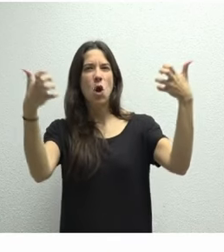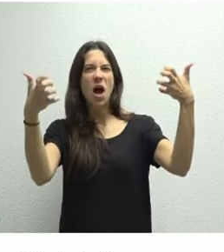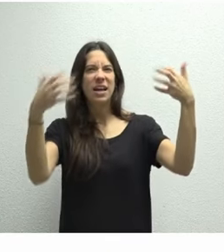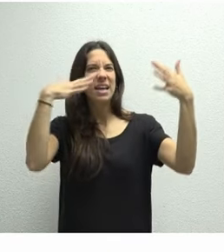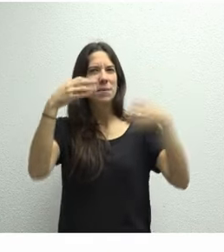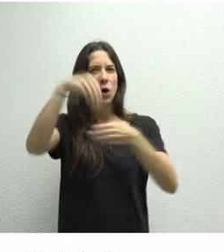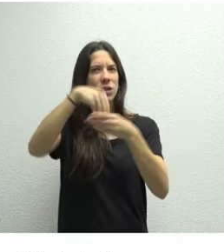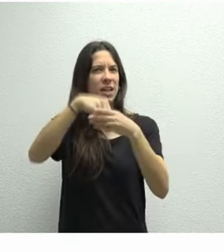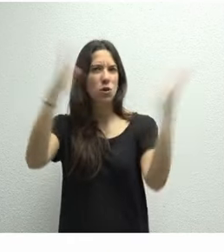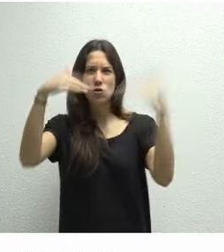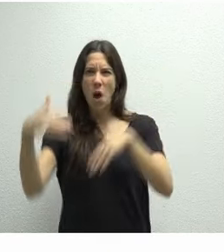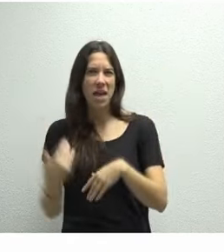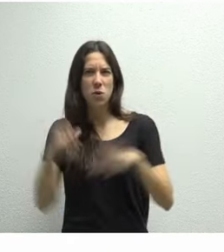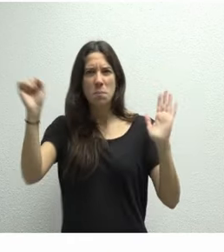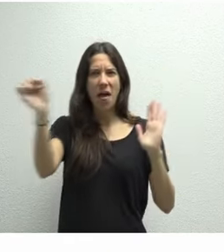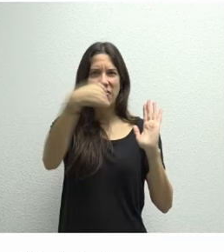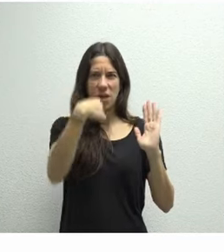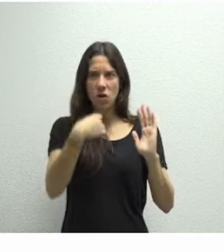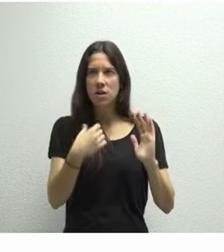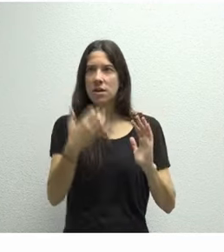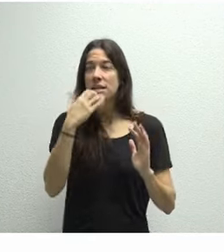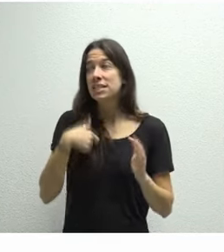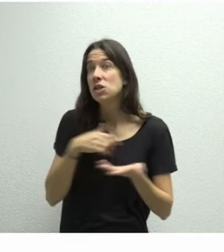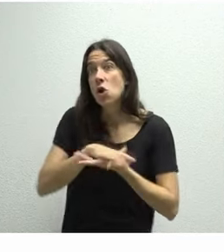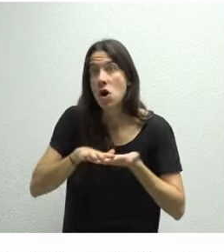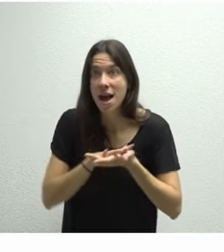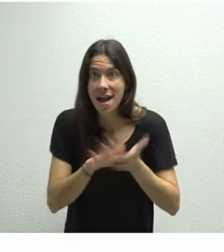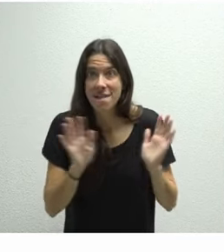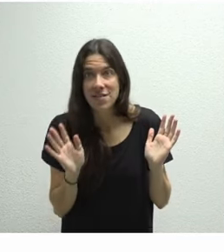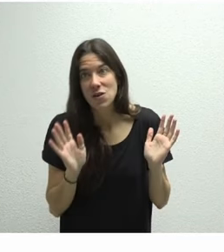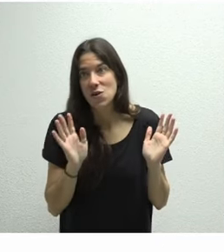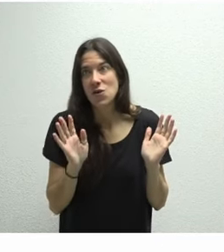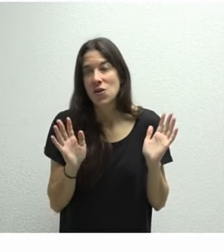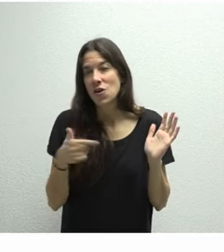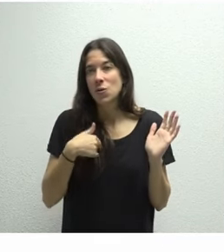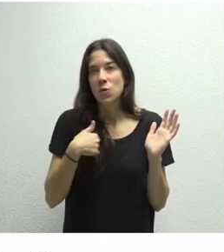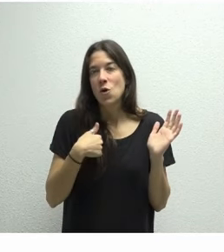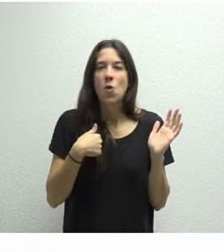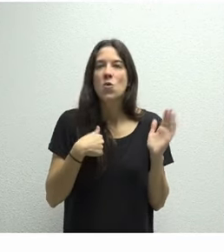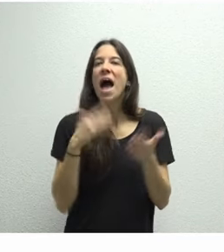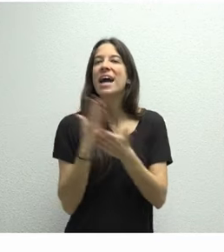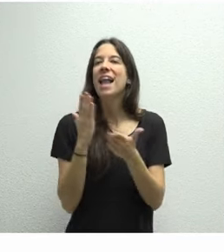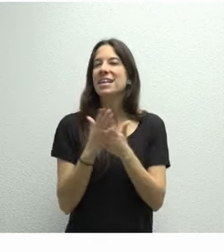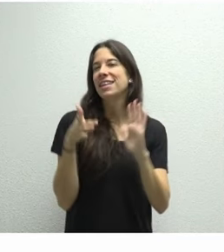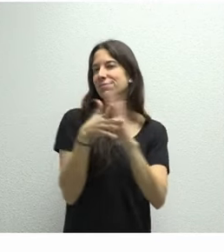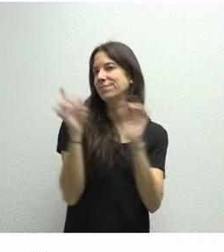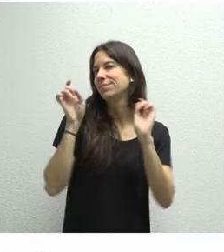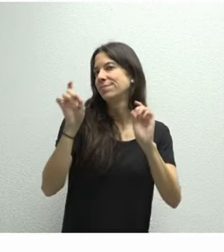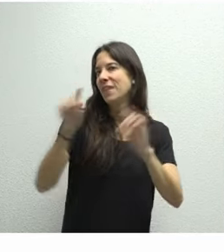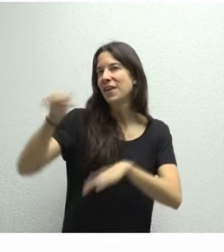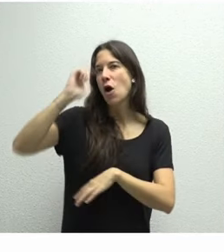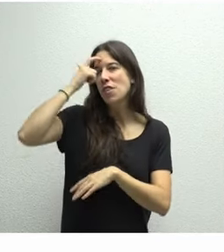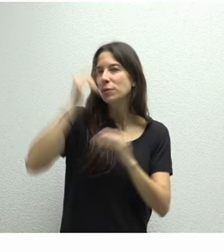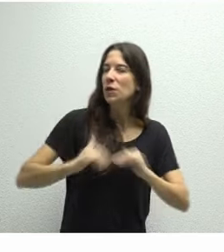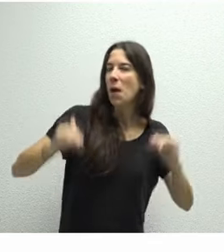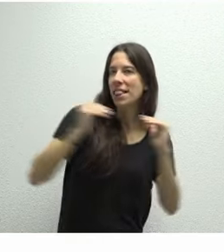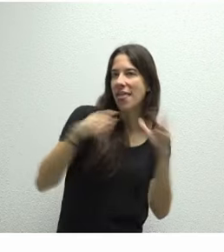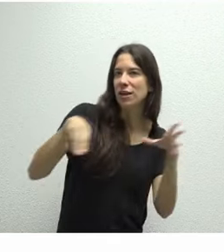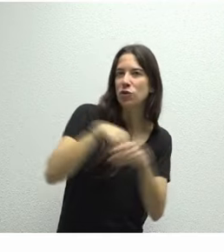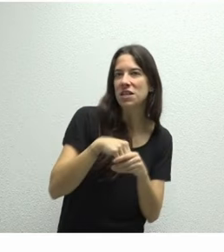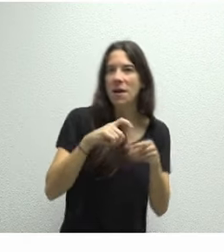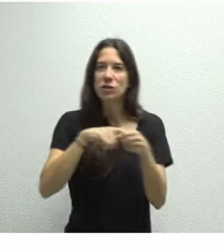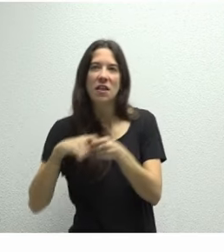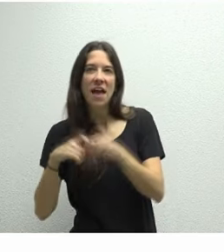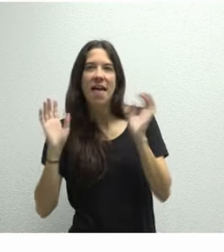hablo no voy a tranquilos no no voy a no voy a dar una clase sobre estos conceptos de igualdad inclusiva y